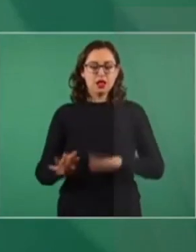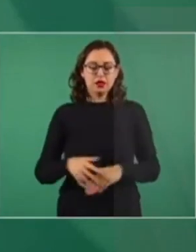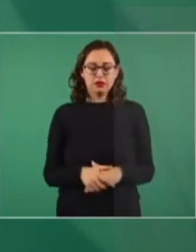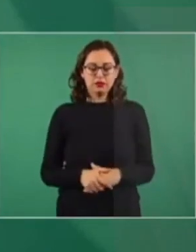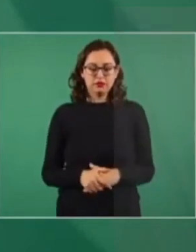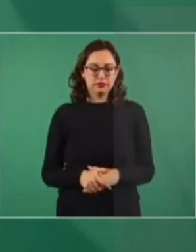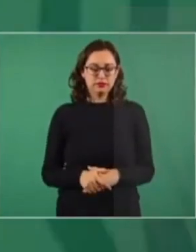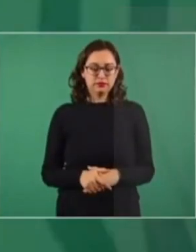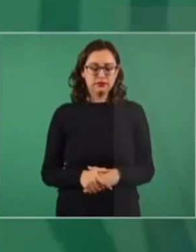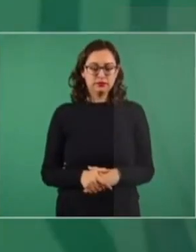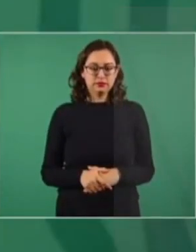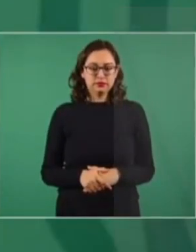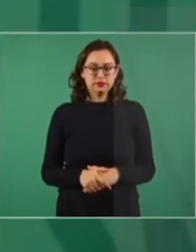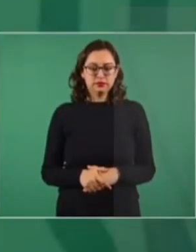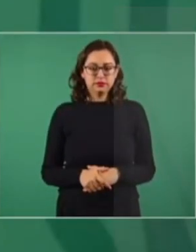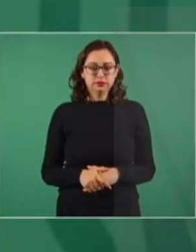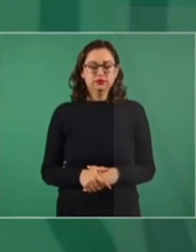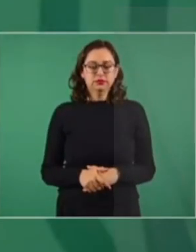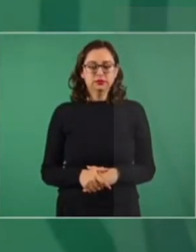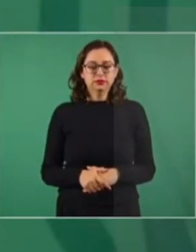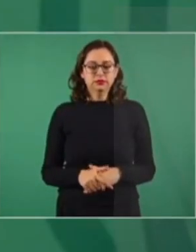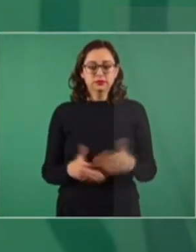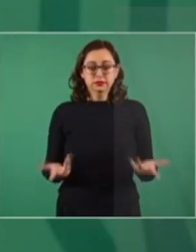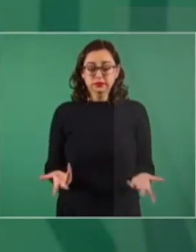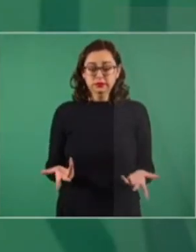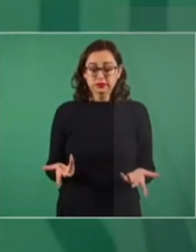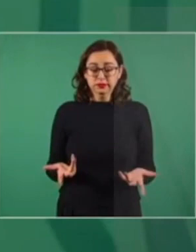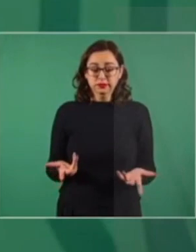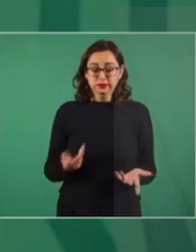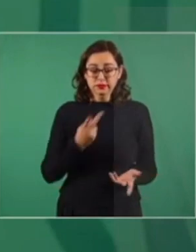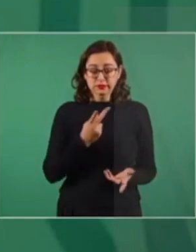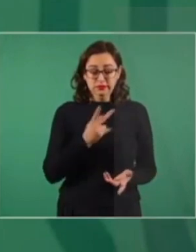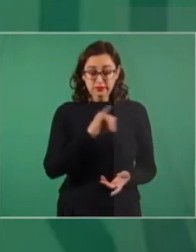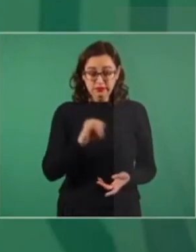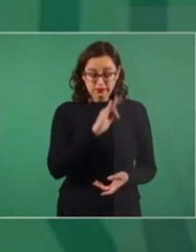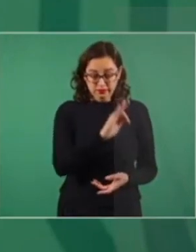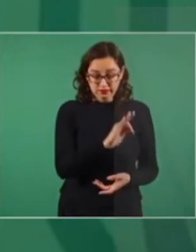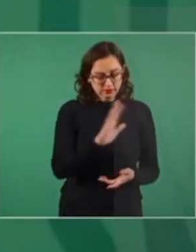Ni siquiera dependen del Poder Judicial. Eso